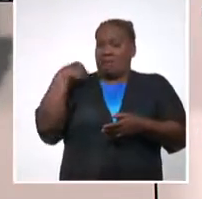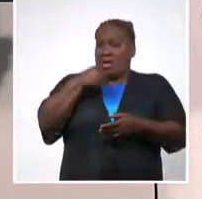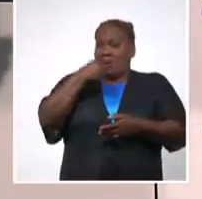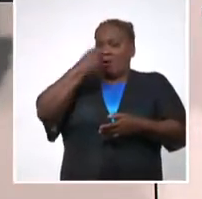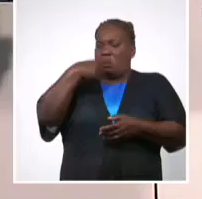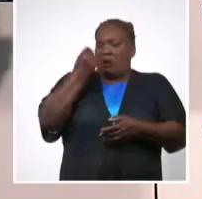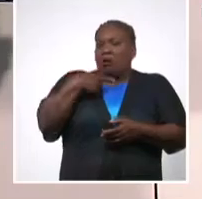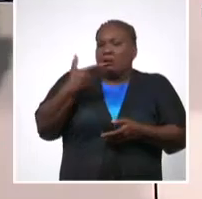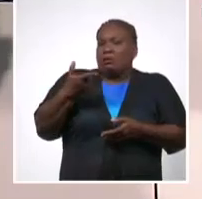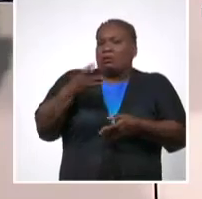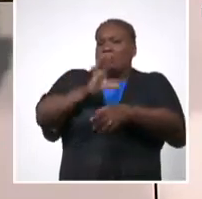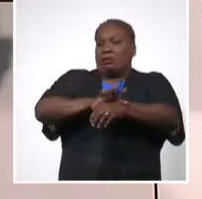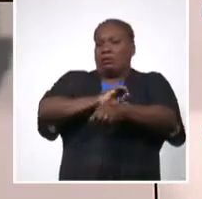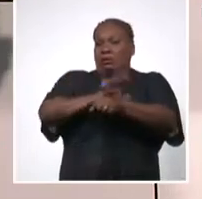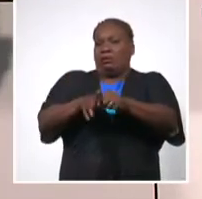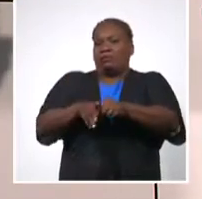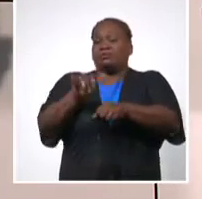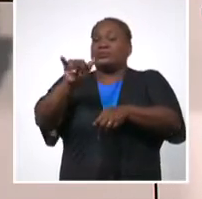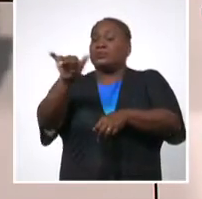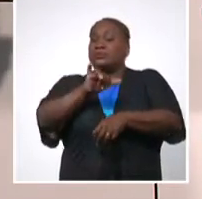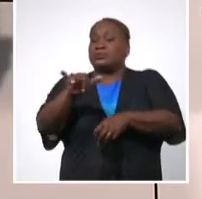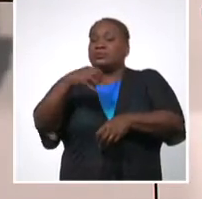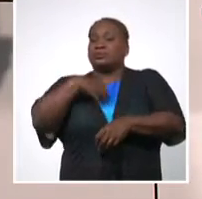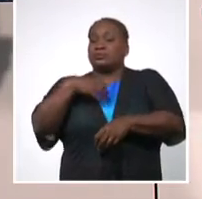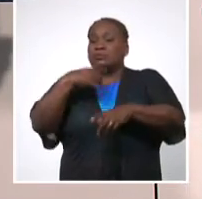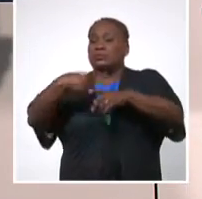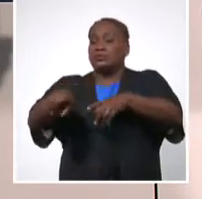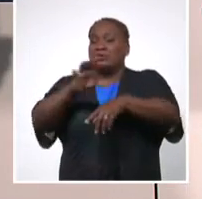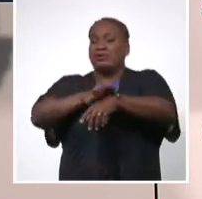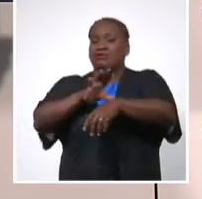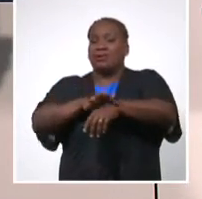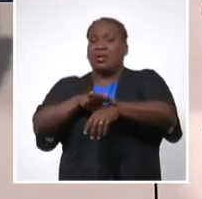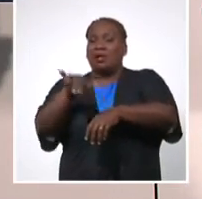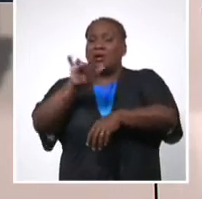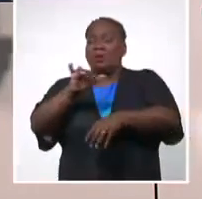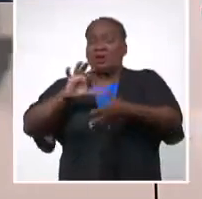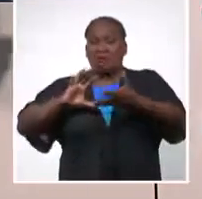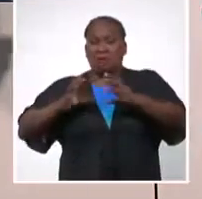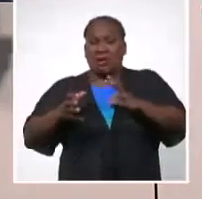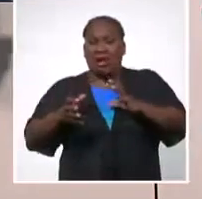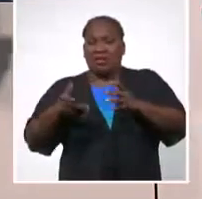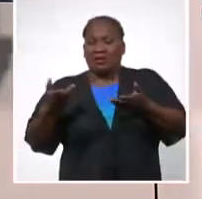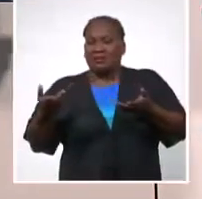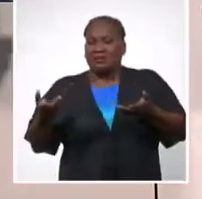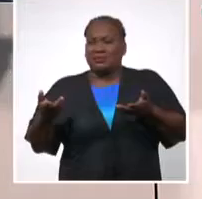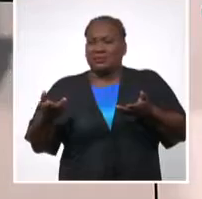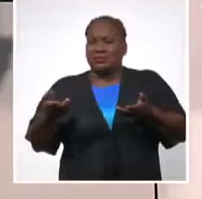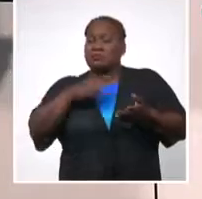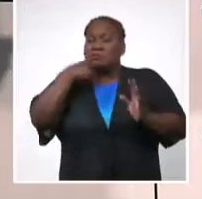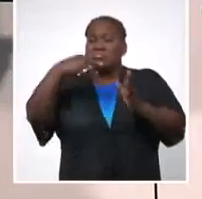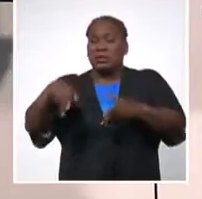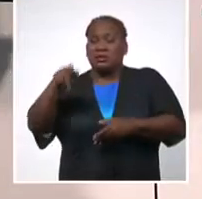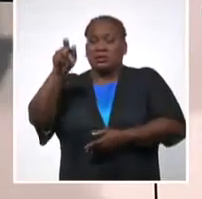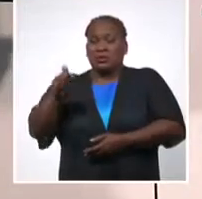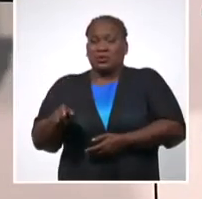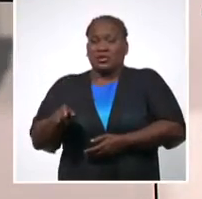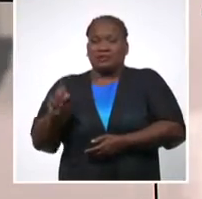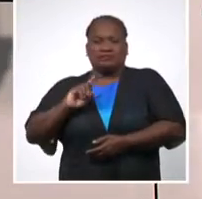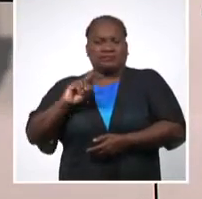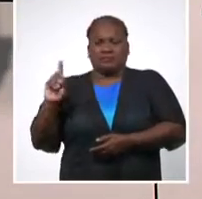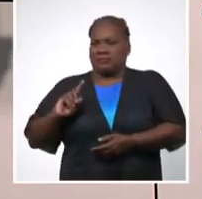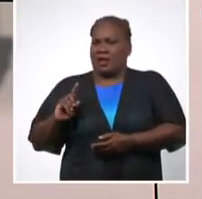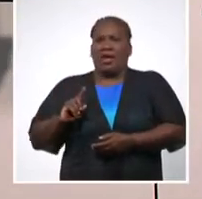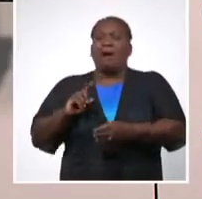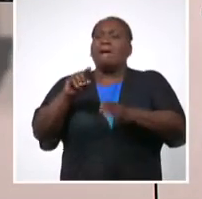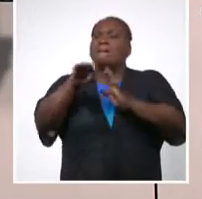la COVID-19, sino también para atender otras enfermedades igual de complejas por las que mueren personas? Las medidas de La Habana